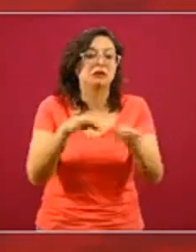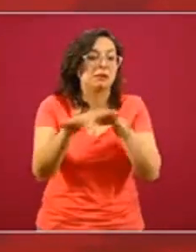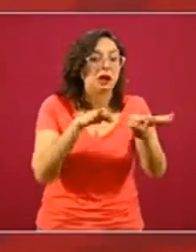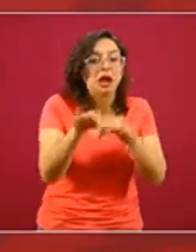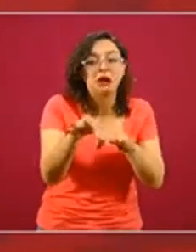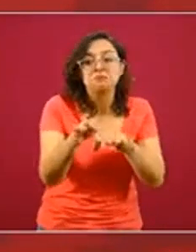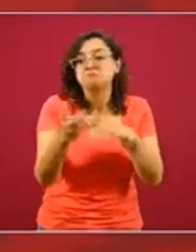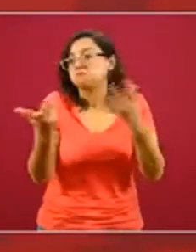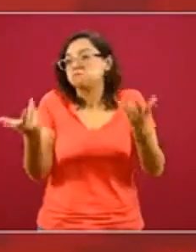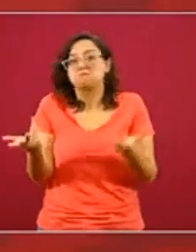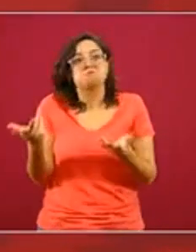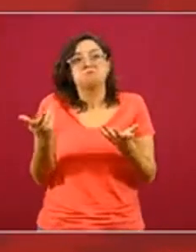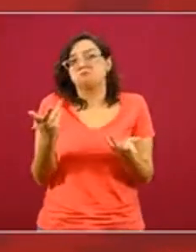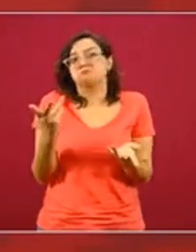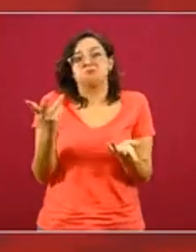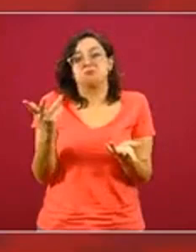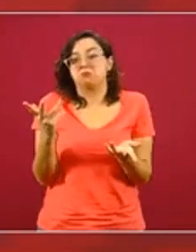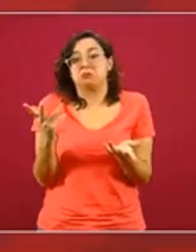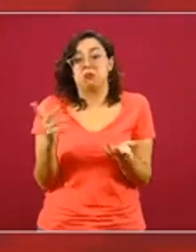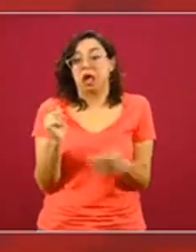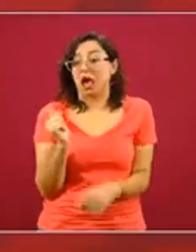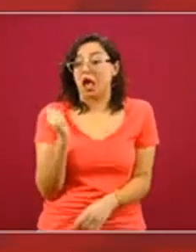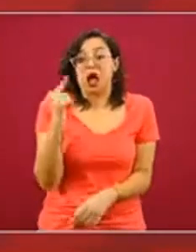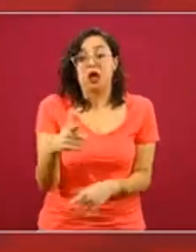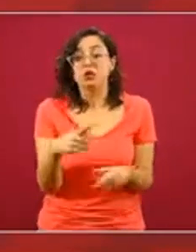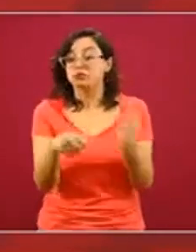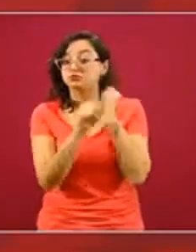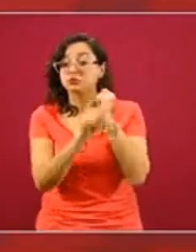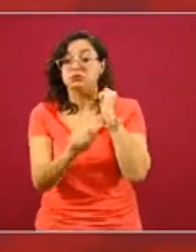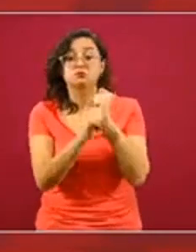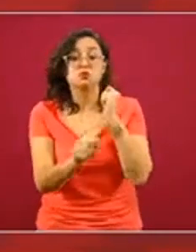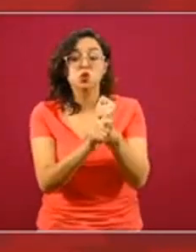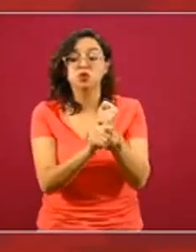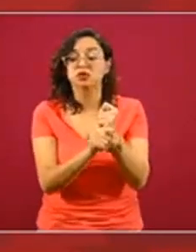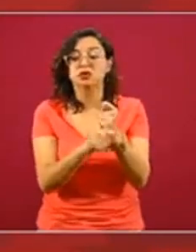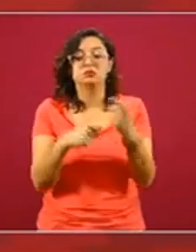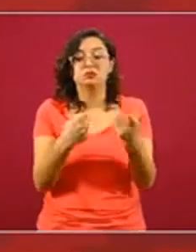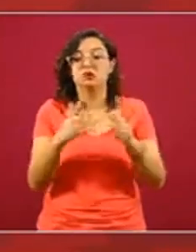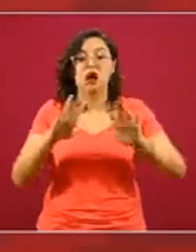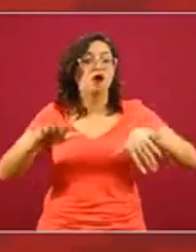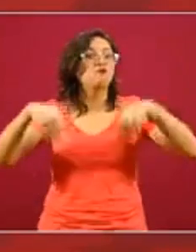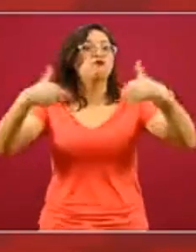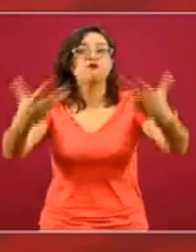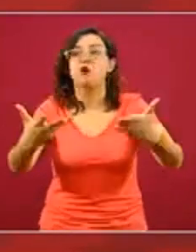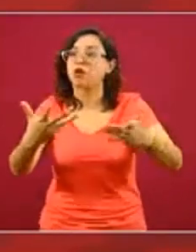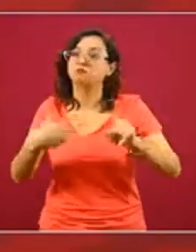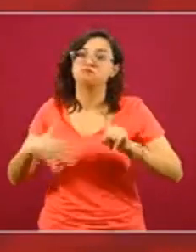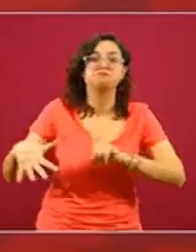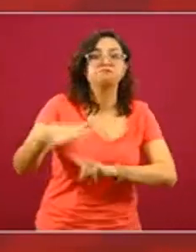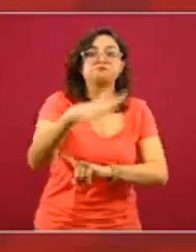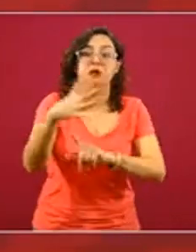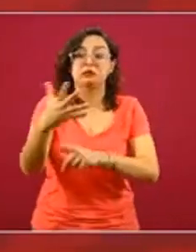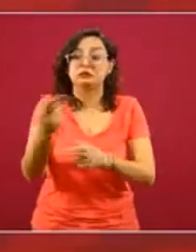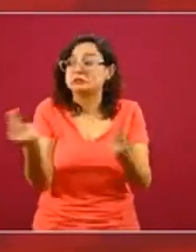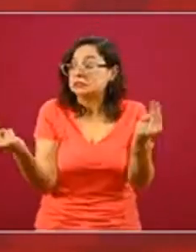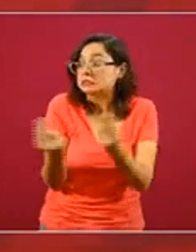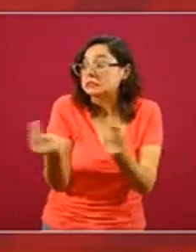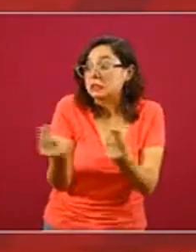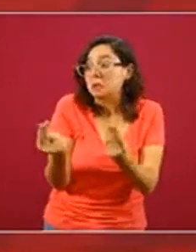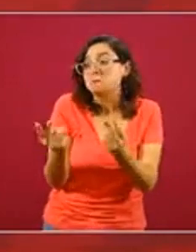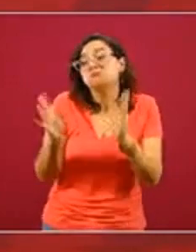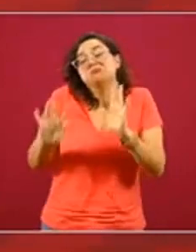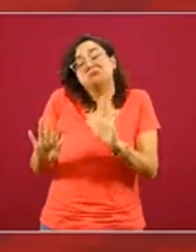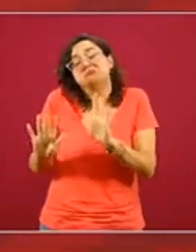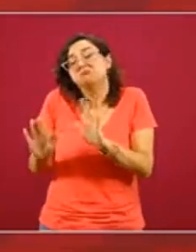o para estar en un medio de transporte o en el espacio literalmente público, entonces mantenernos a